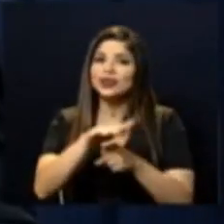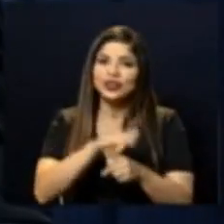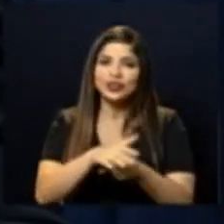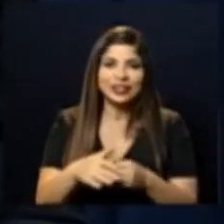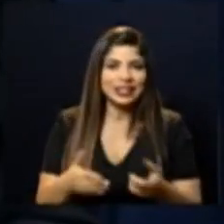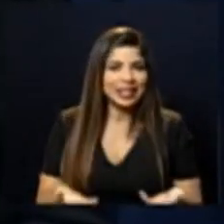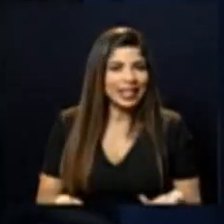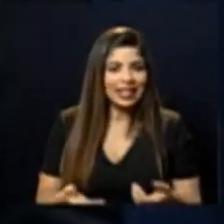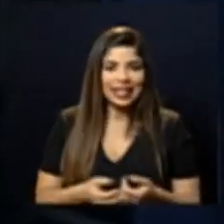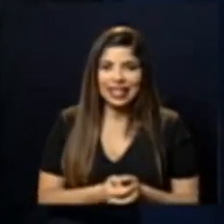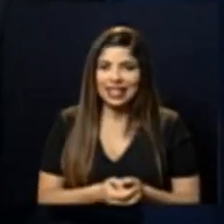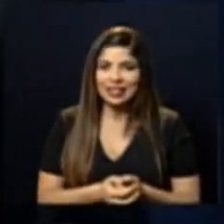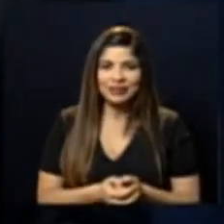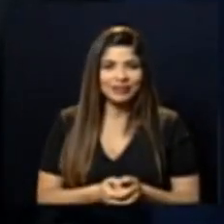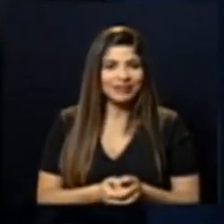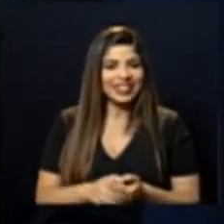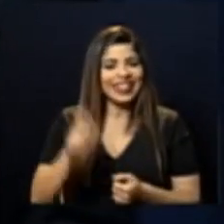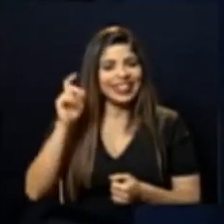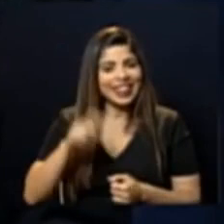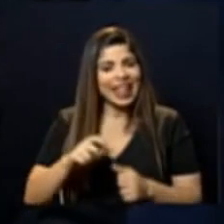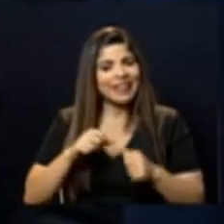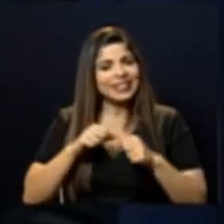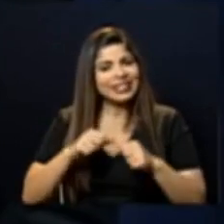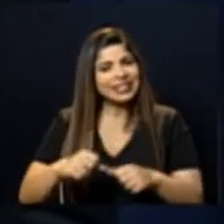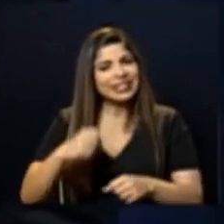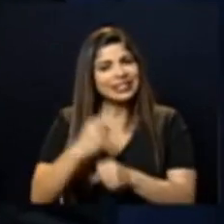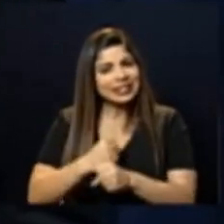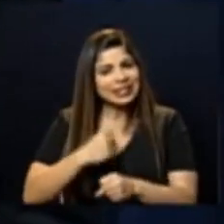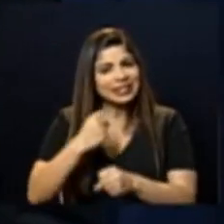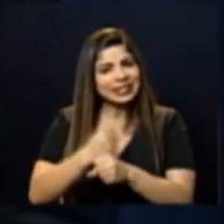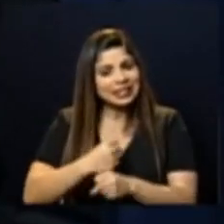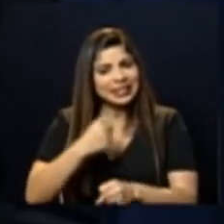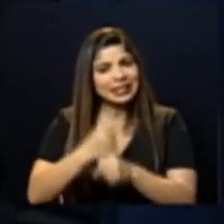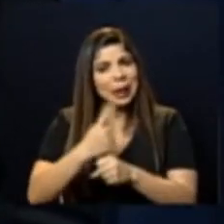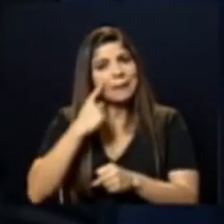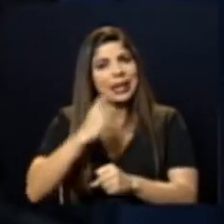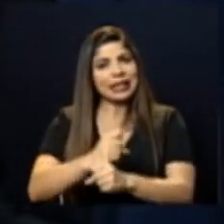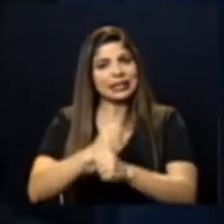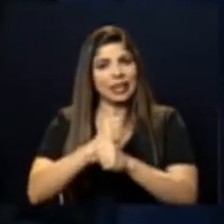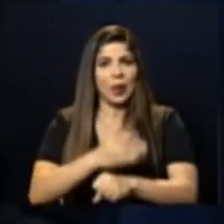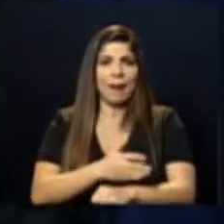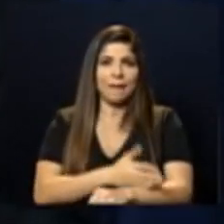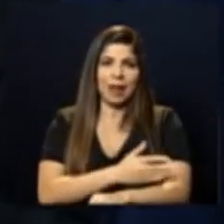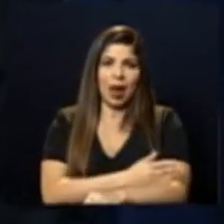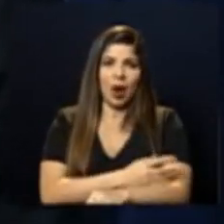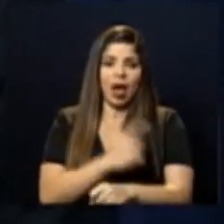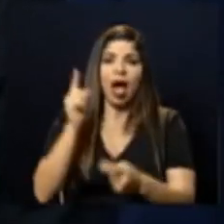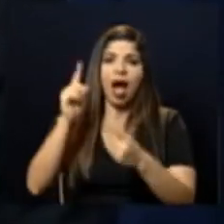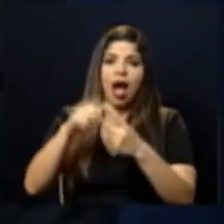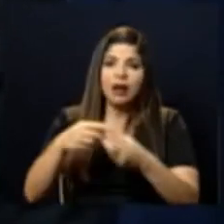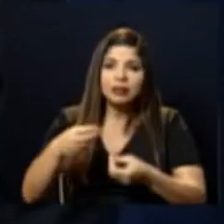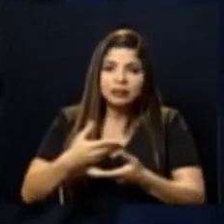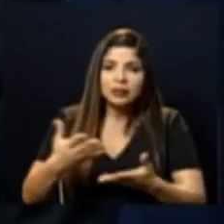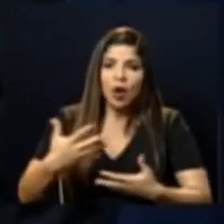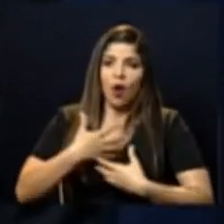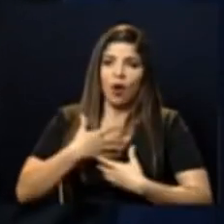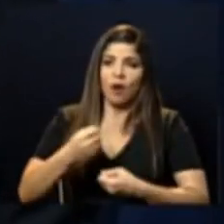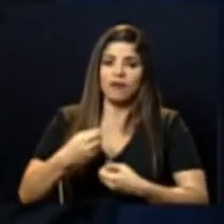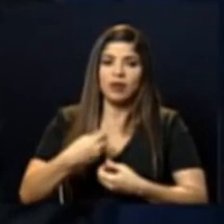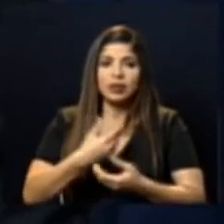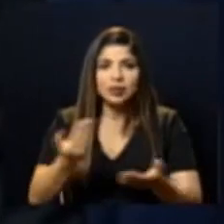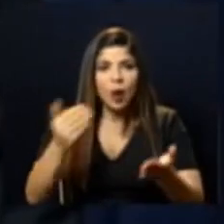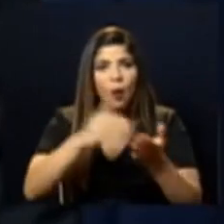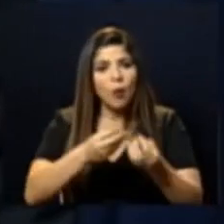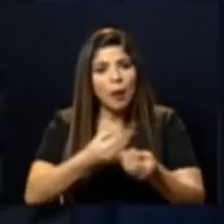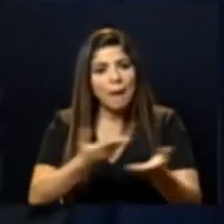suficiente y que se debe seguir trabajando para mejorar la seguridad y devolver la confianza y la paz a